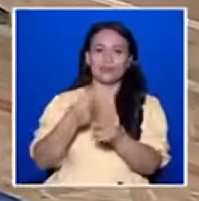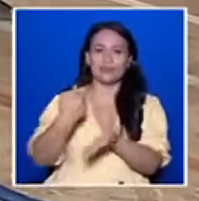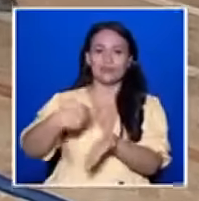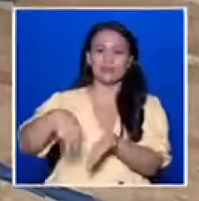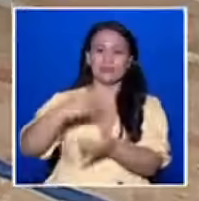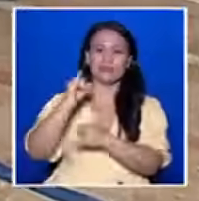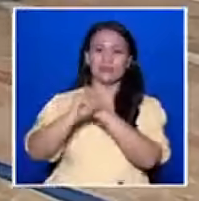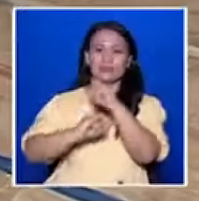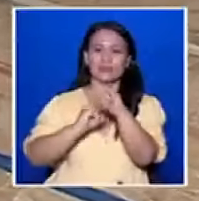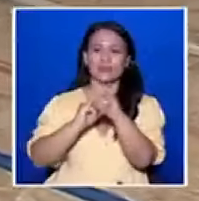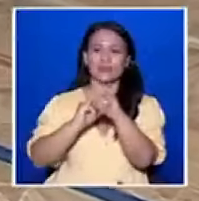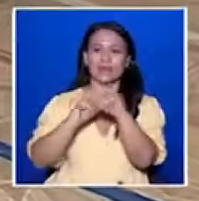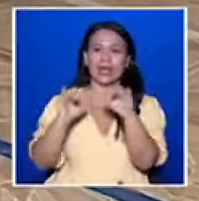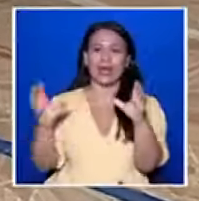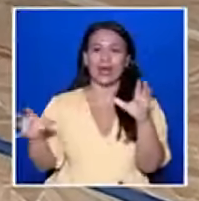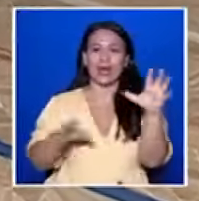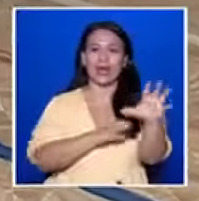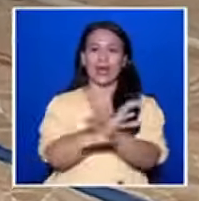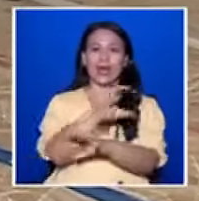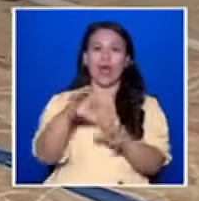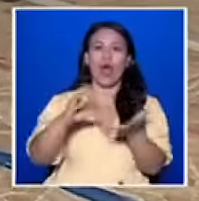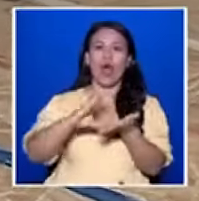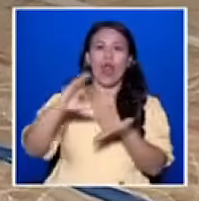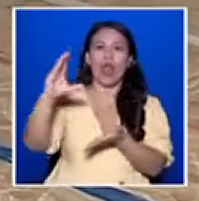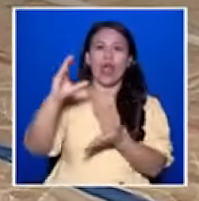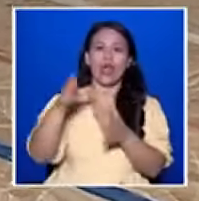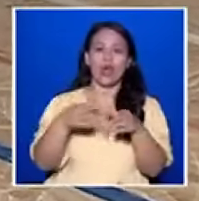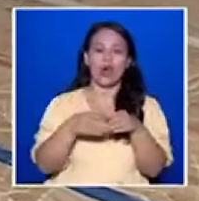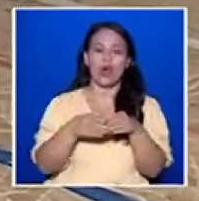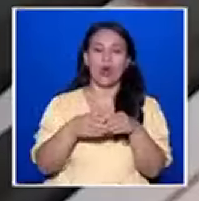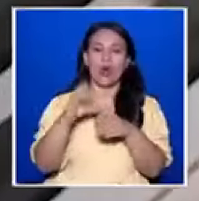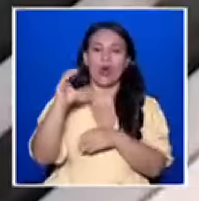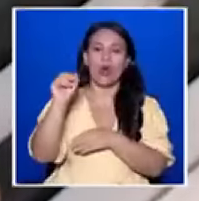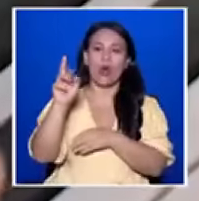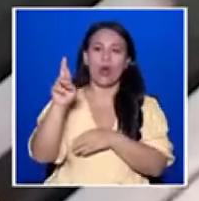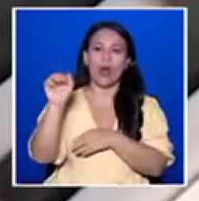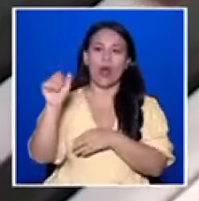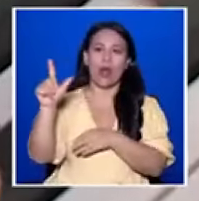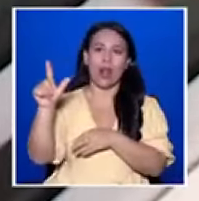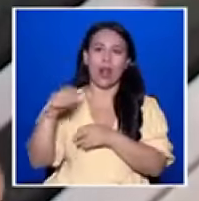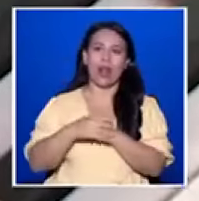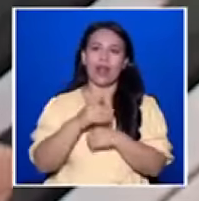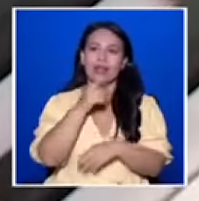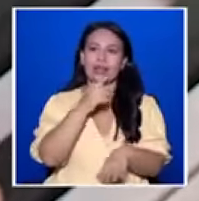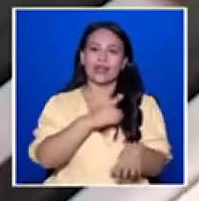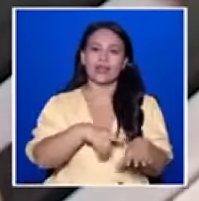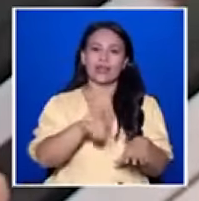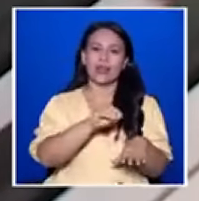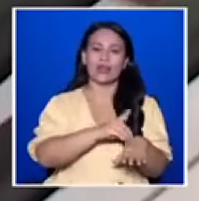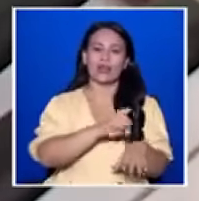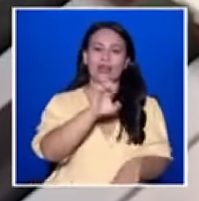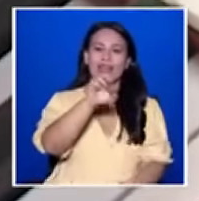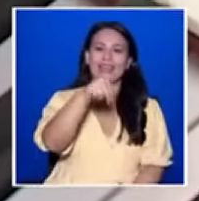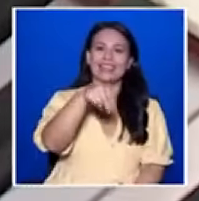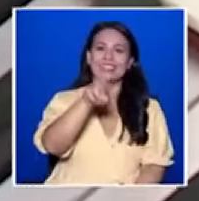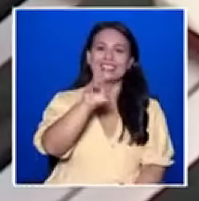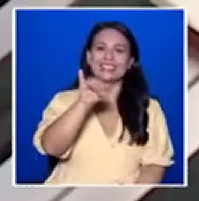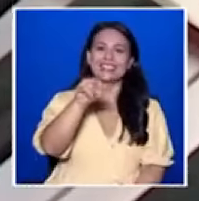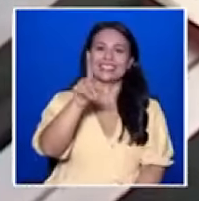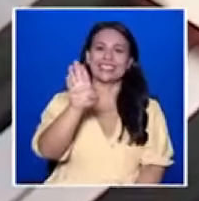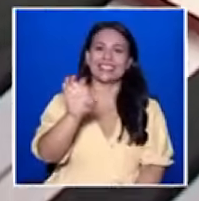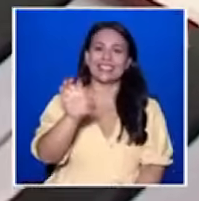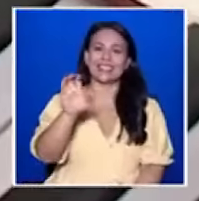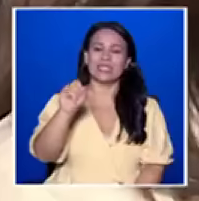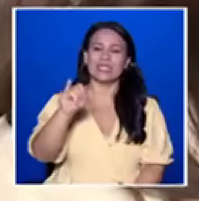festival intercolegial organizado por la Academia Particular Coral Academy. Su director, Enrique Silva Gil, detalló